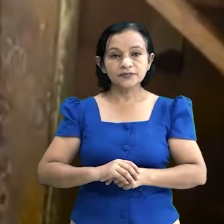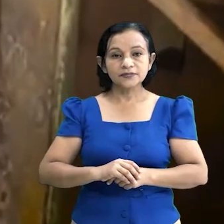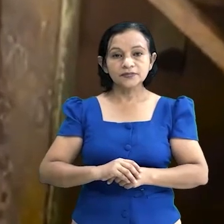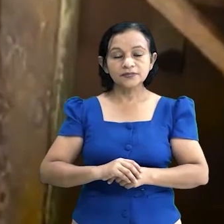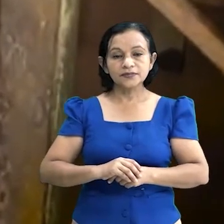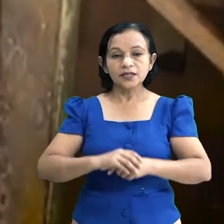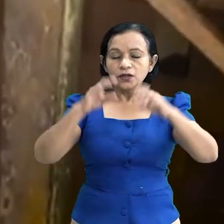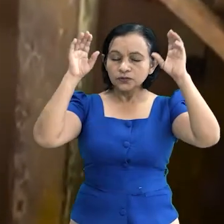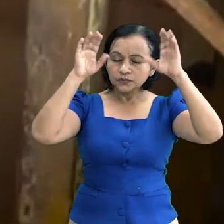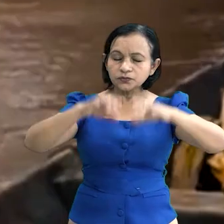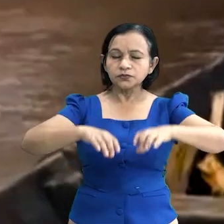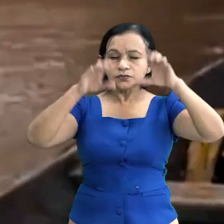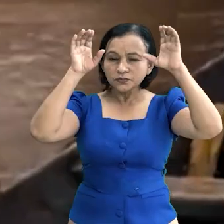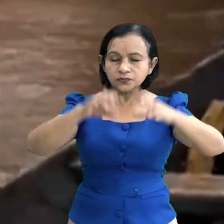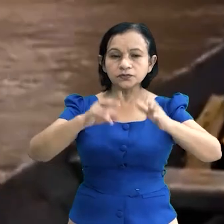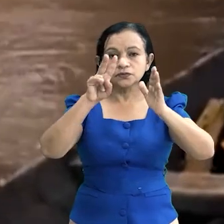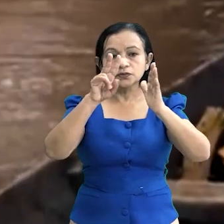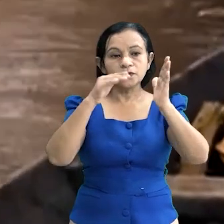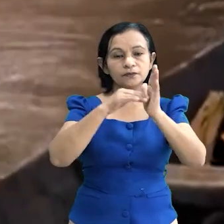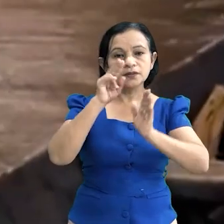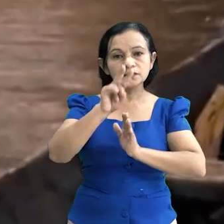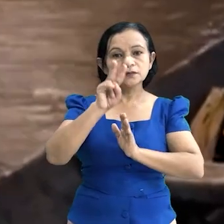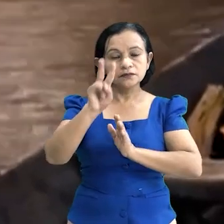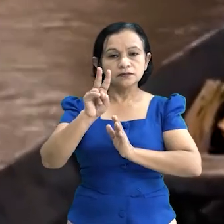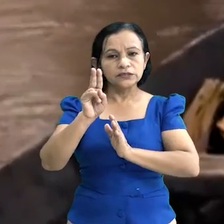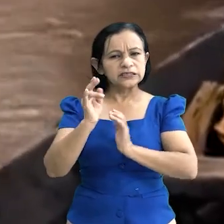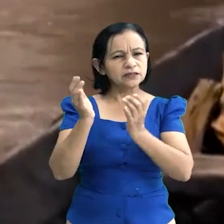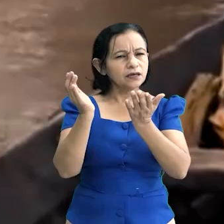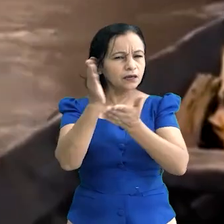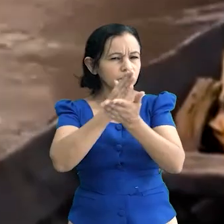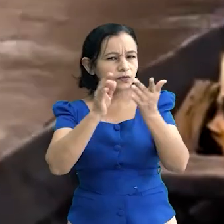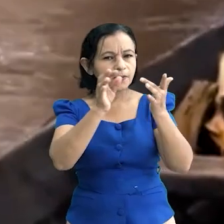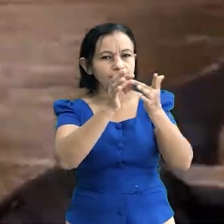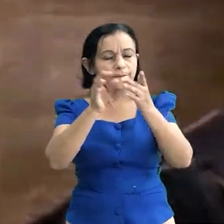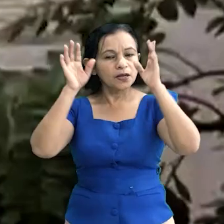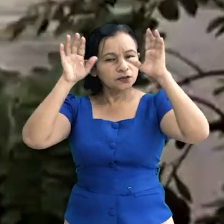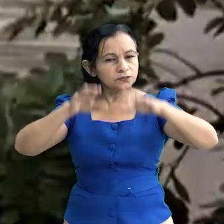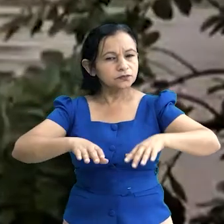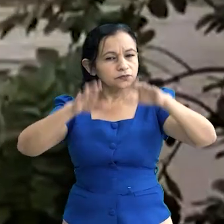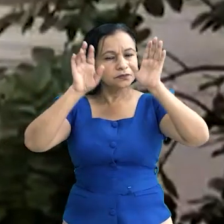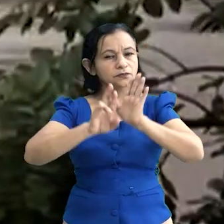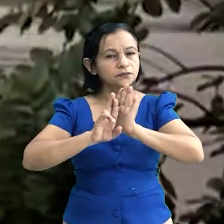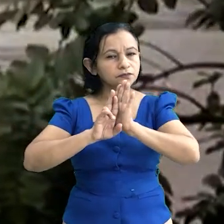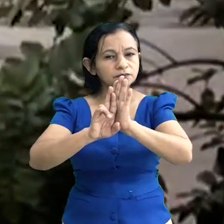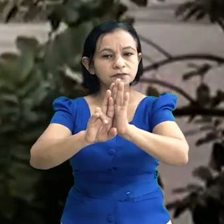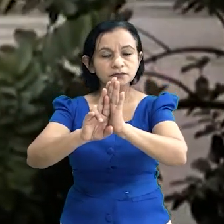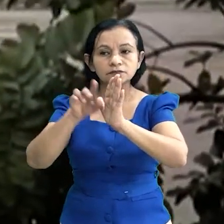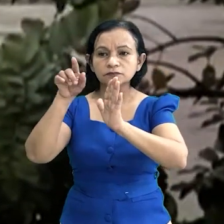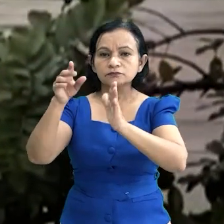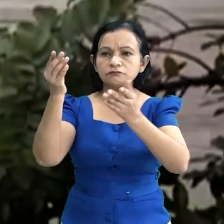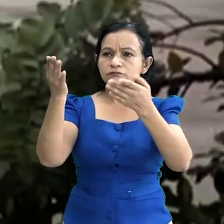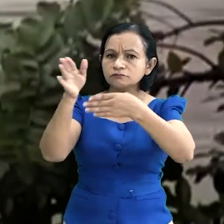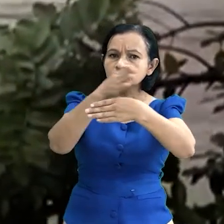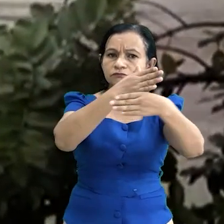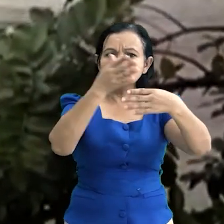El invierno de 2022 ha sido bastante particular, con lluvias considerables como resultado de la convergencia de